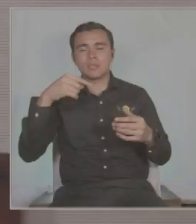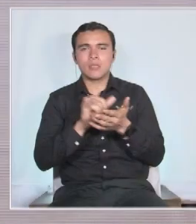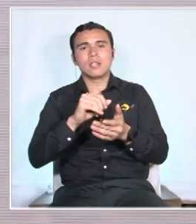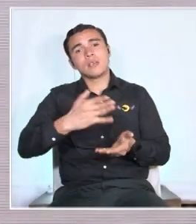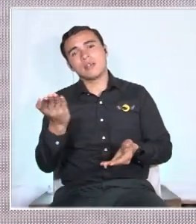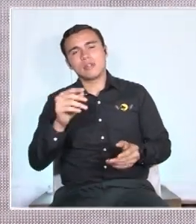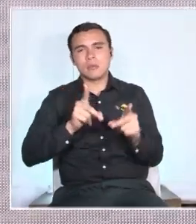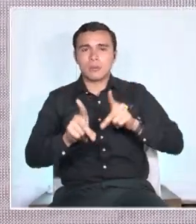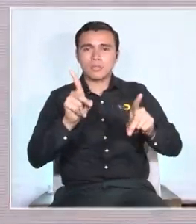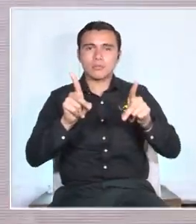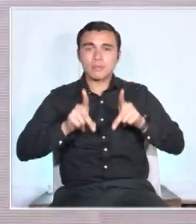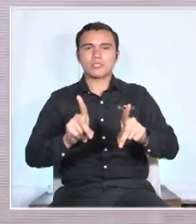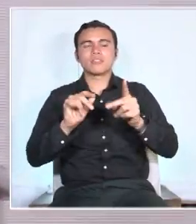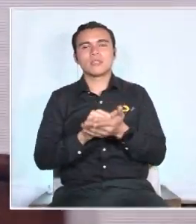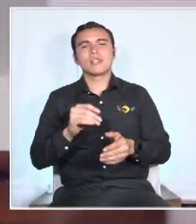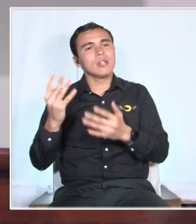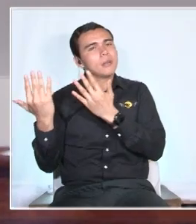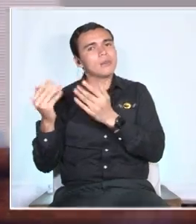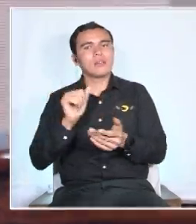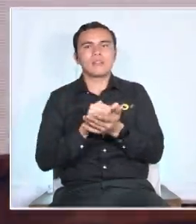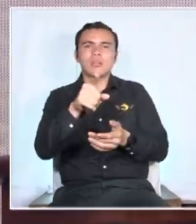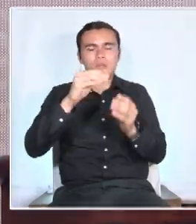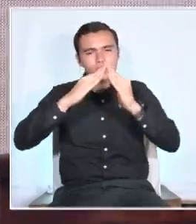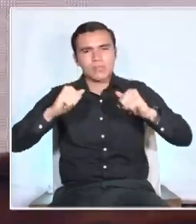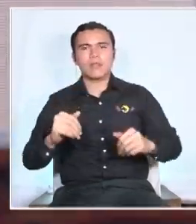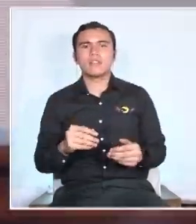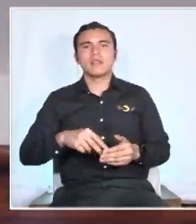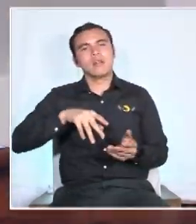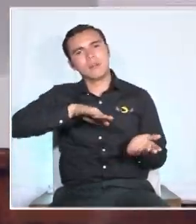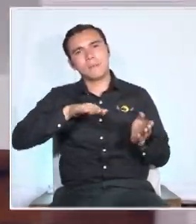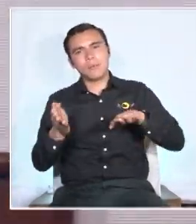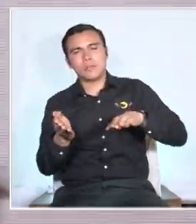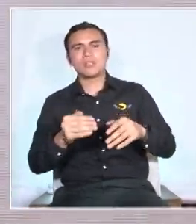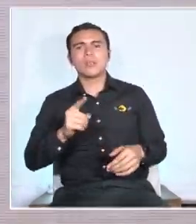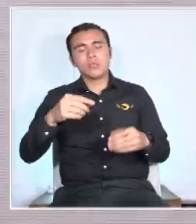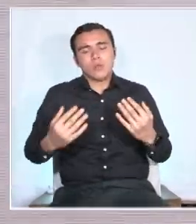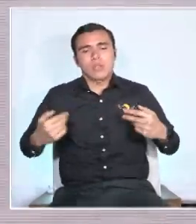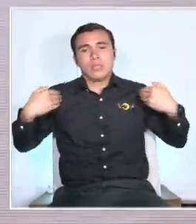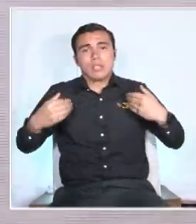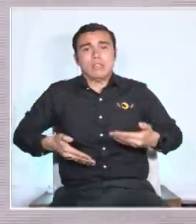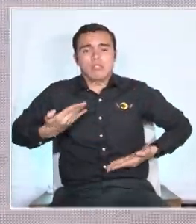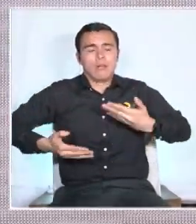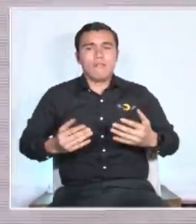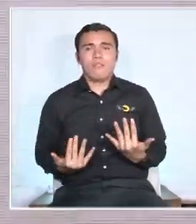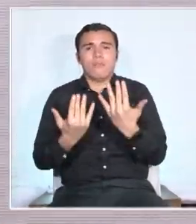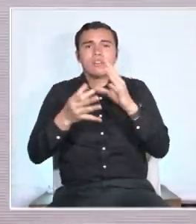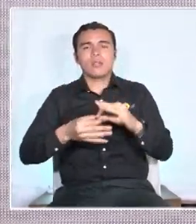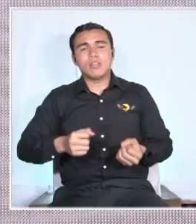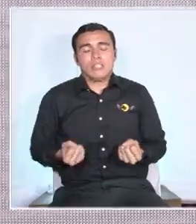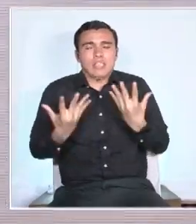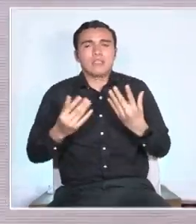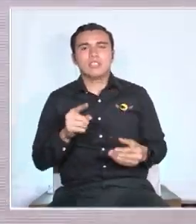hay personas que están esperando que tú caigas muerto, pero cuando tú tienes el fuego de Dios encendido, te vas